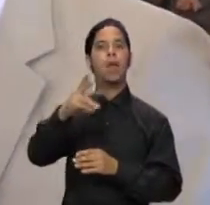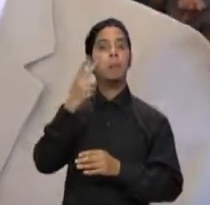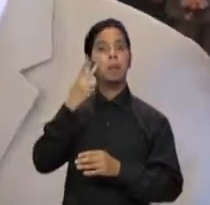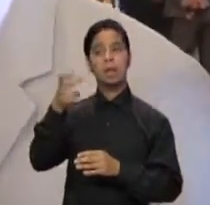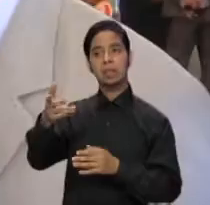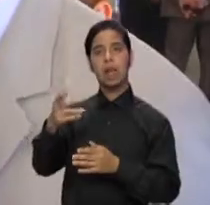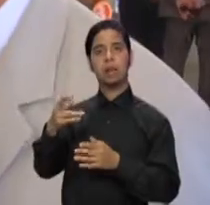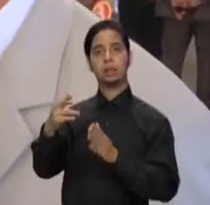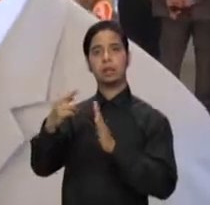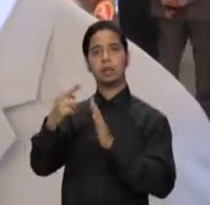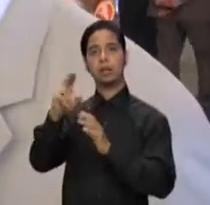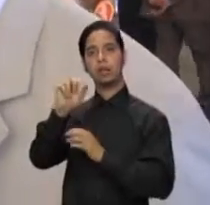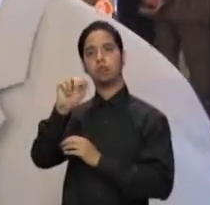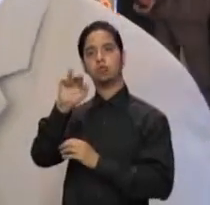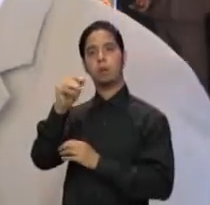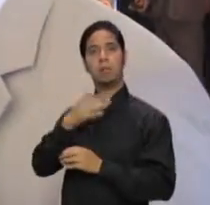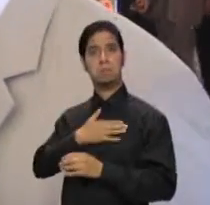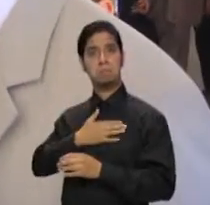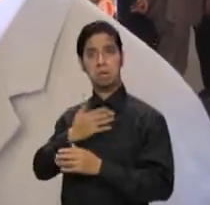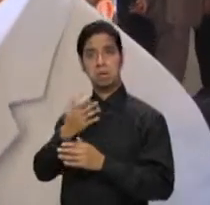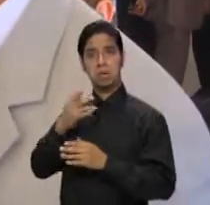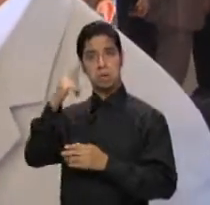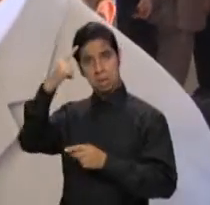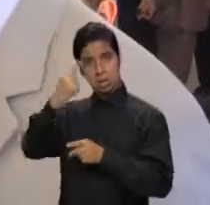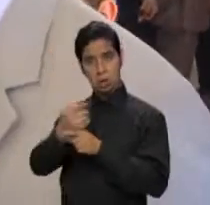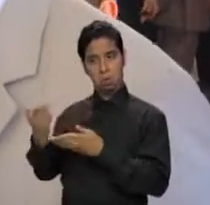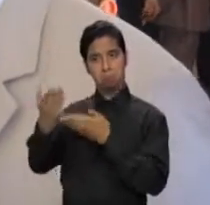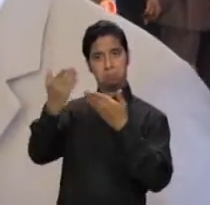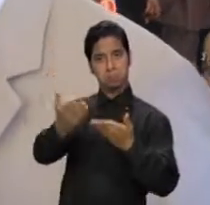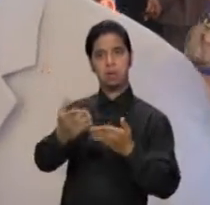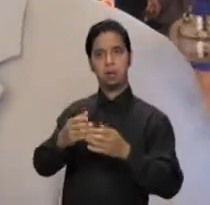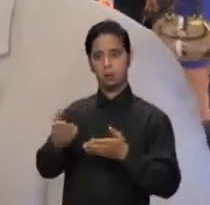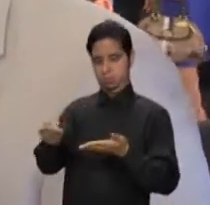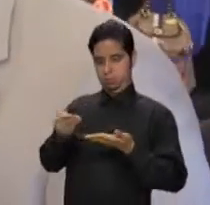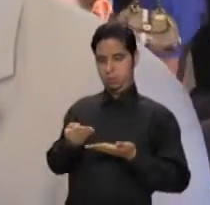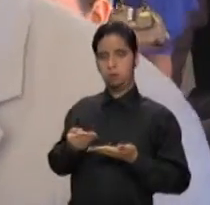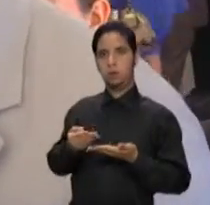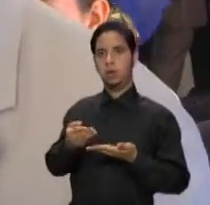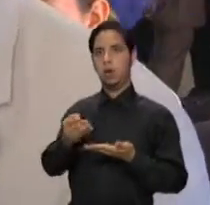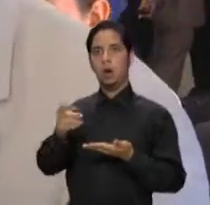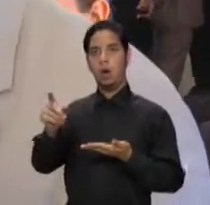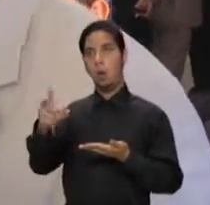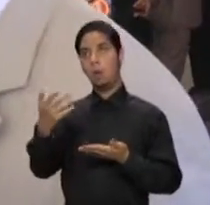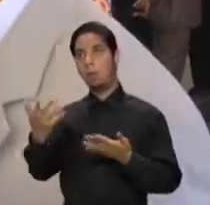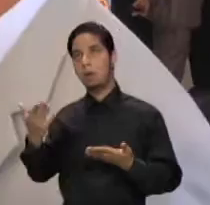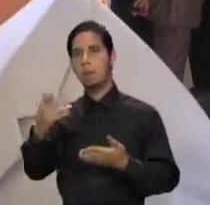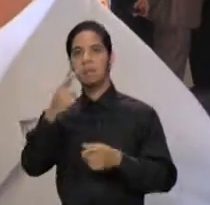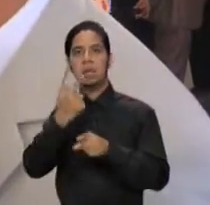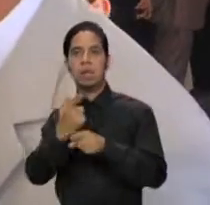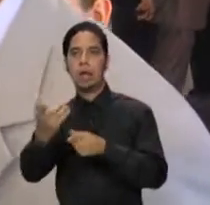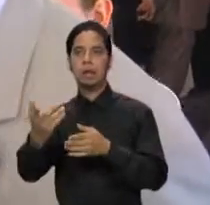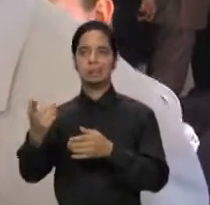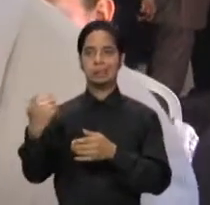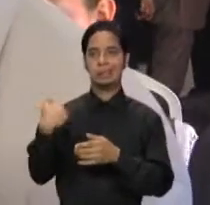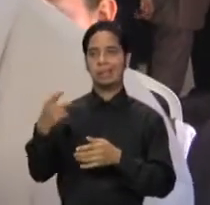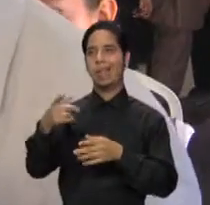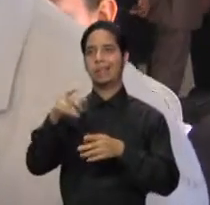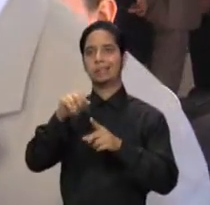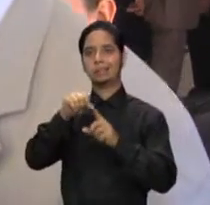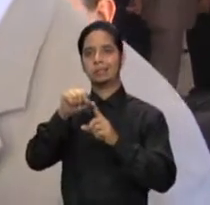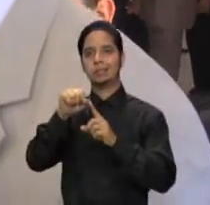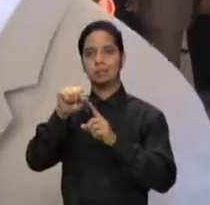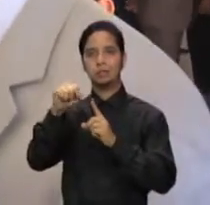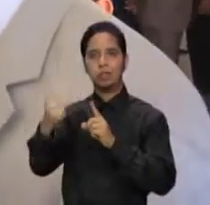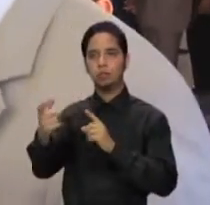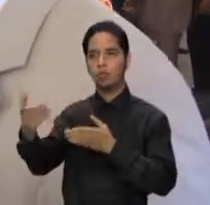está solicitando tal plaza en tal agencia. O aquí está mira, a ver si consideran a mi hija que tiene estas circunstancias y